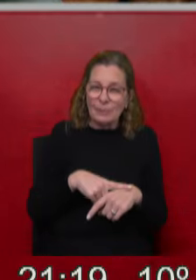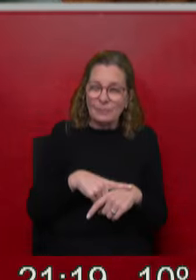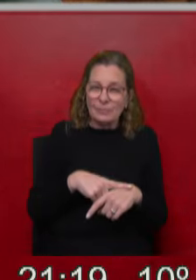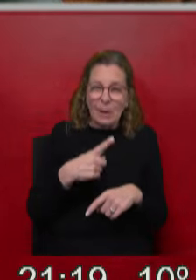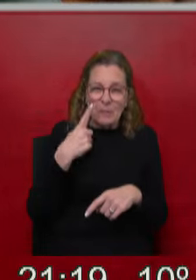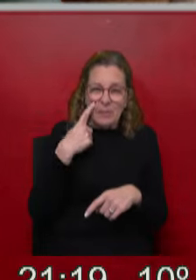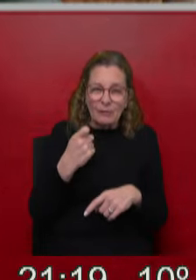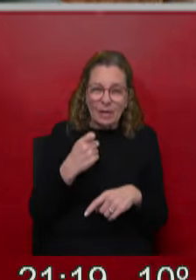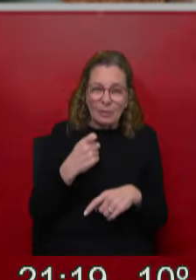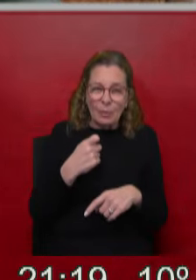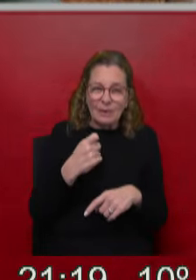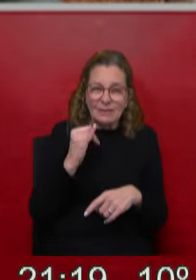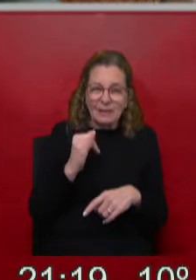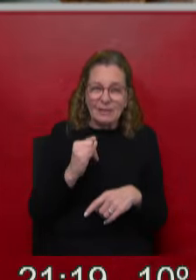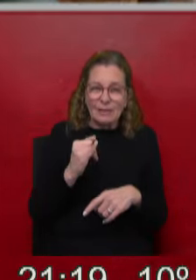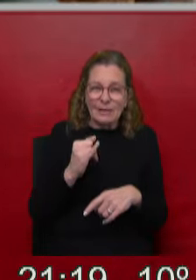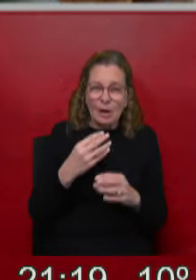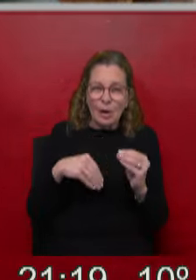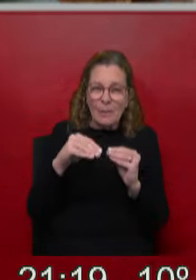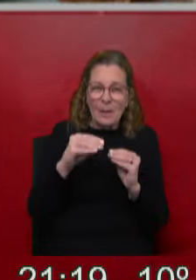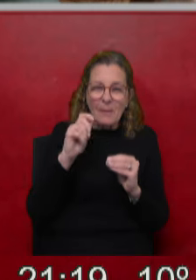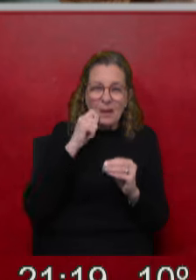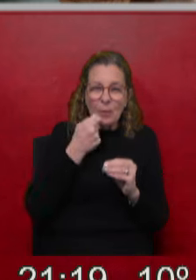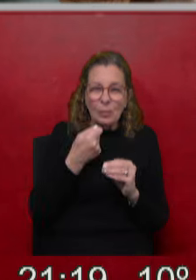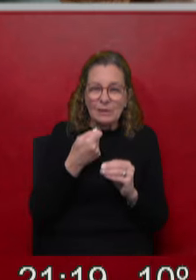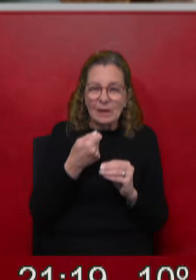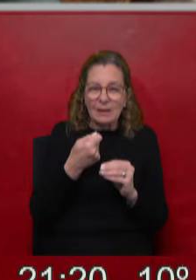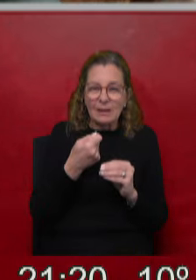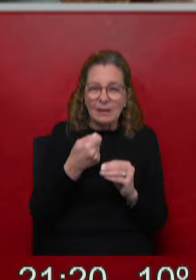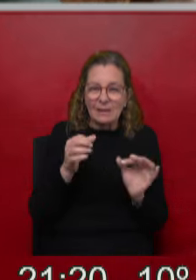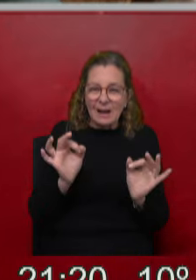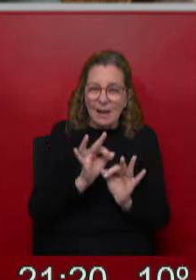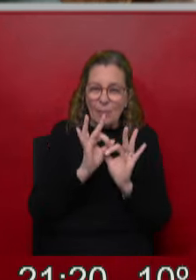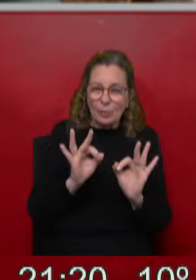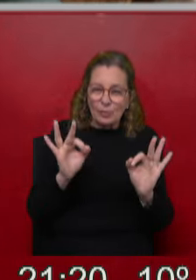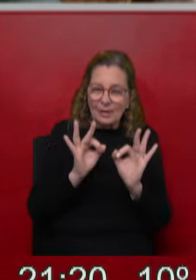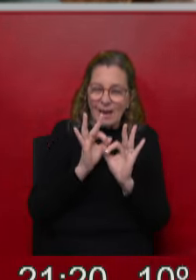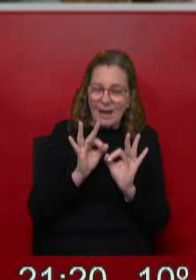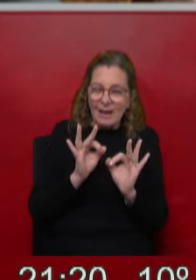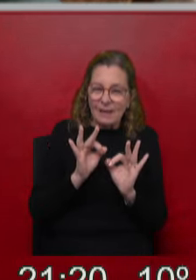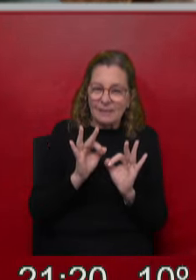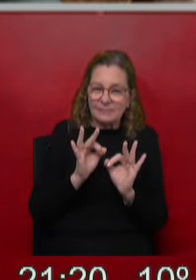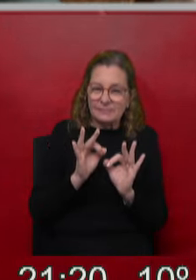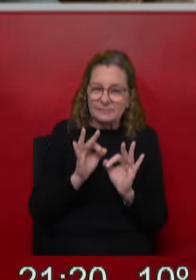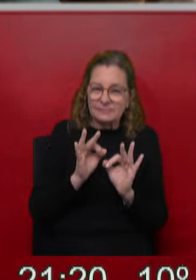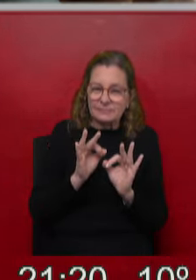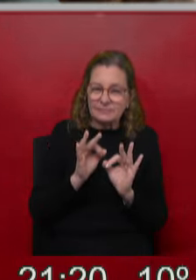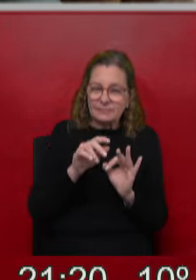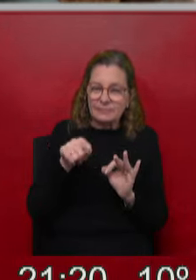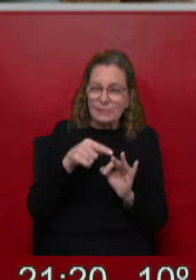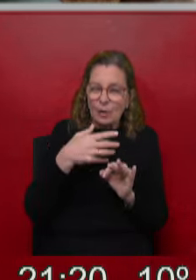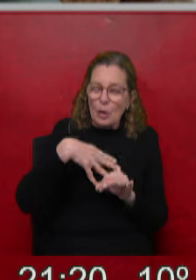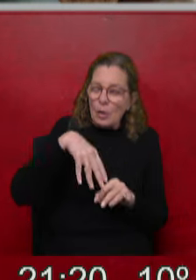me fui dando cuenta de que lo que más me gusta de la música es a dónde me